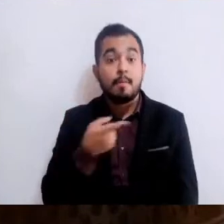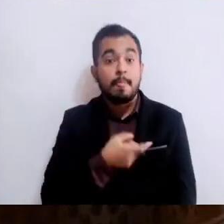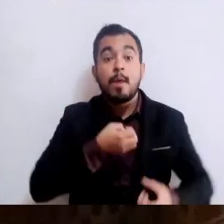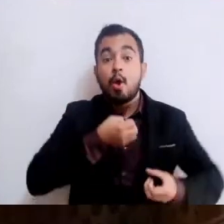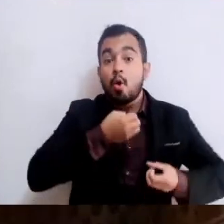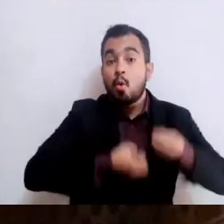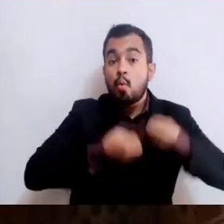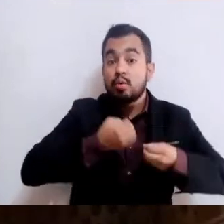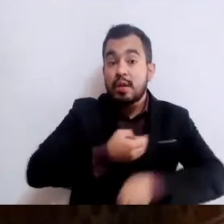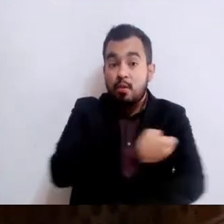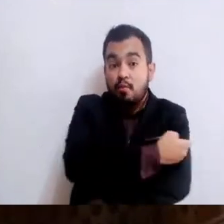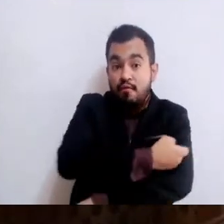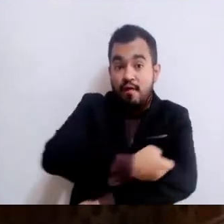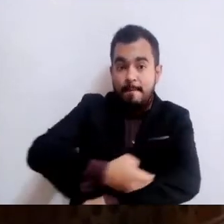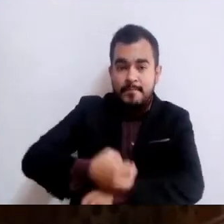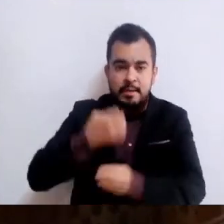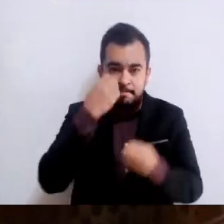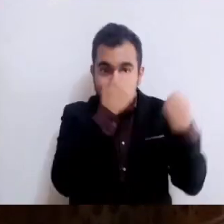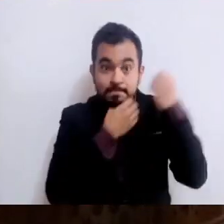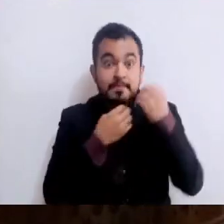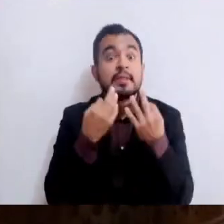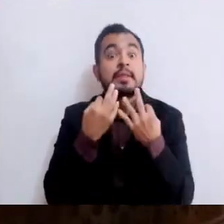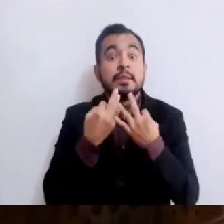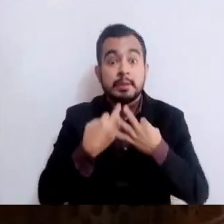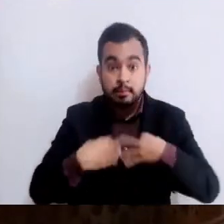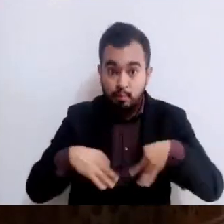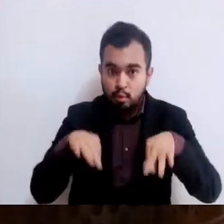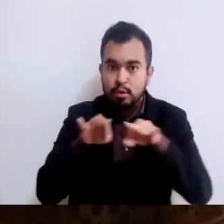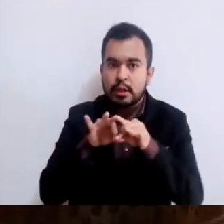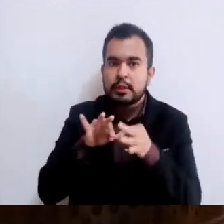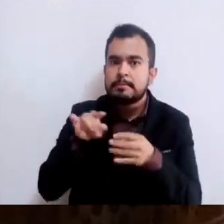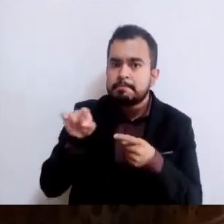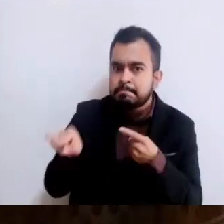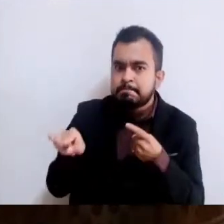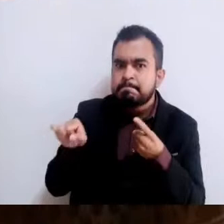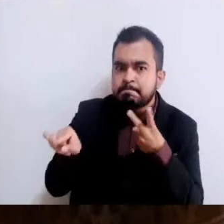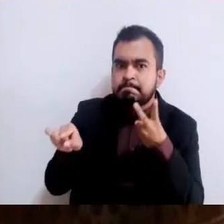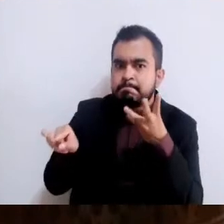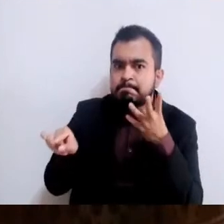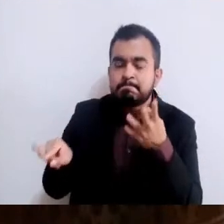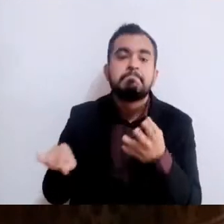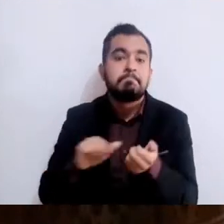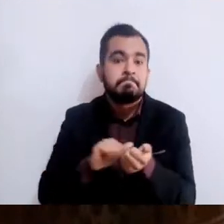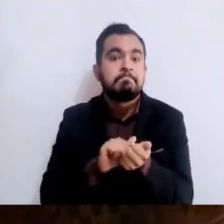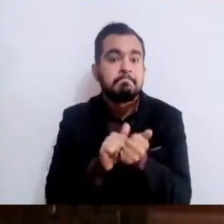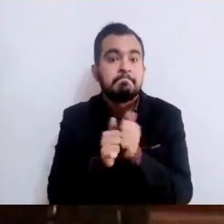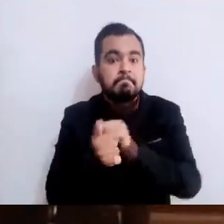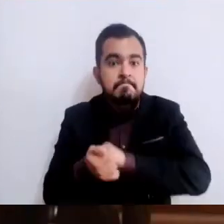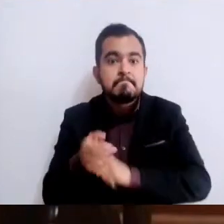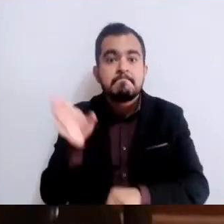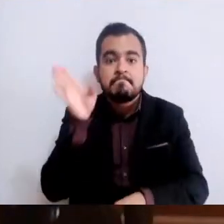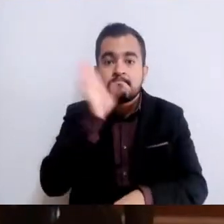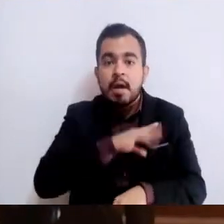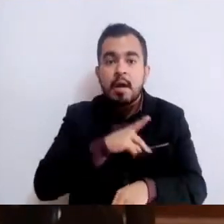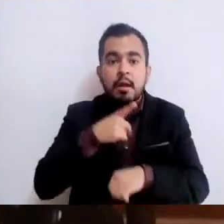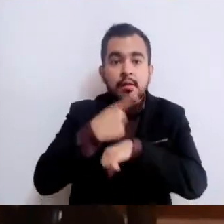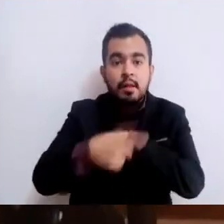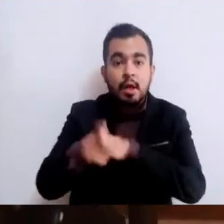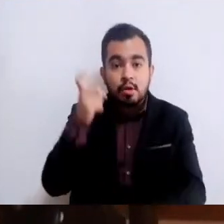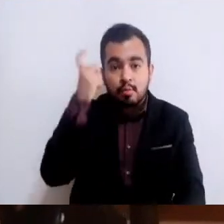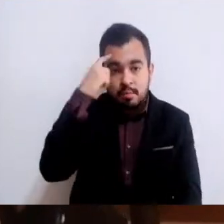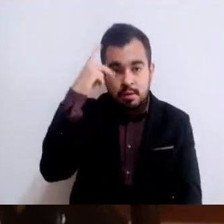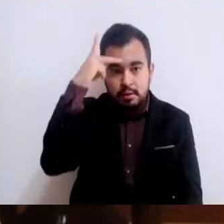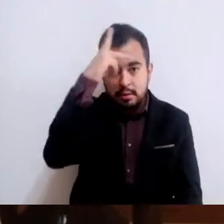es fundamental detectar estas situaciones patológicas, ya que si se hace a tiempo, desde